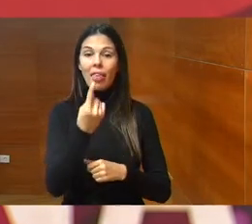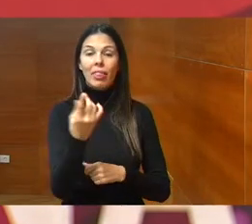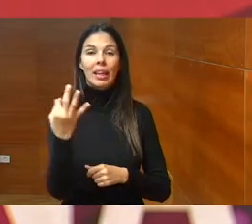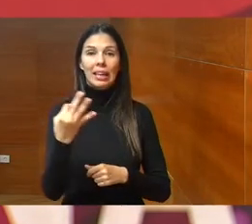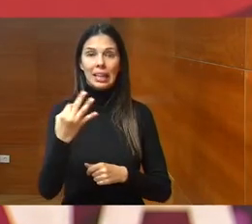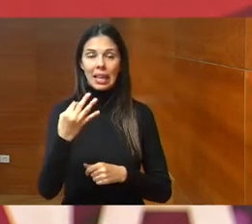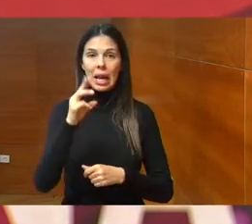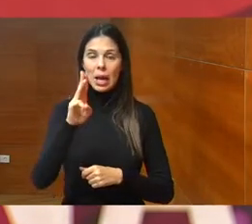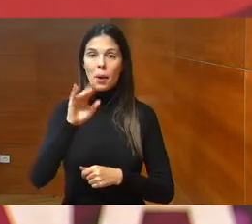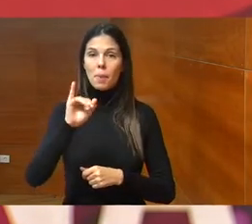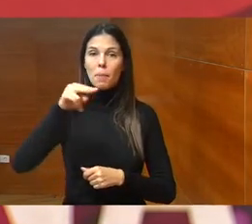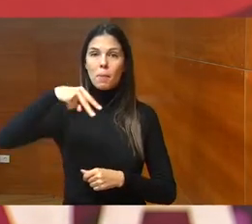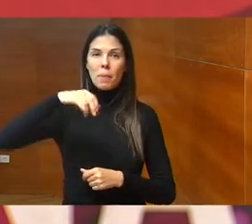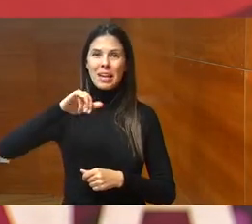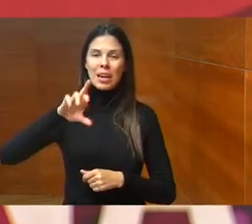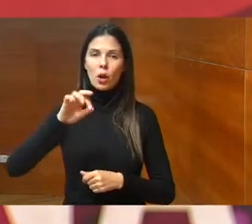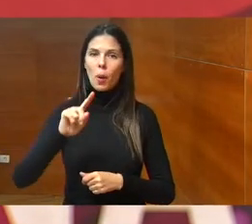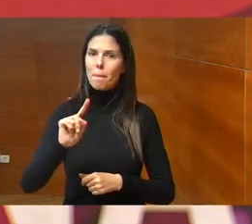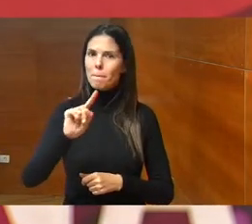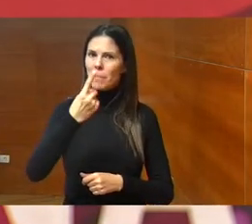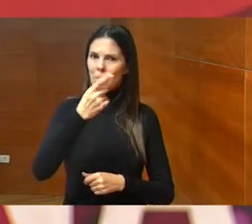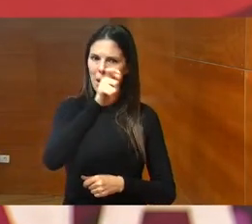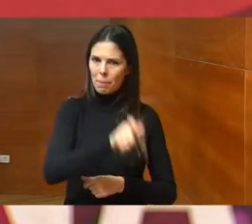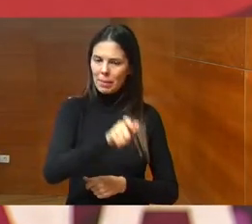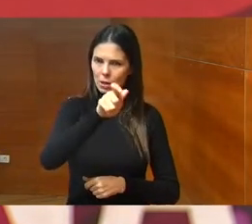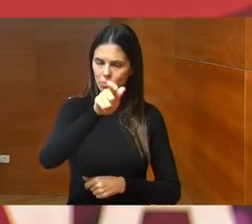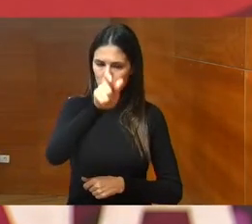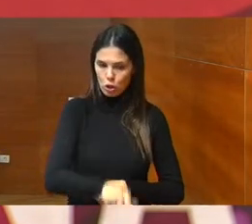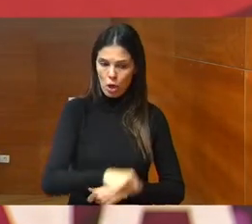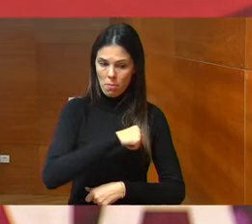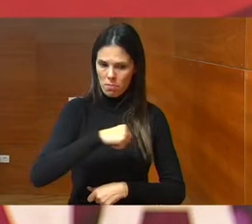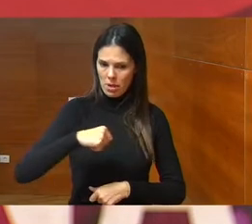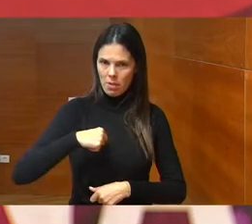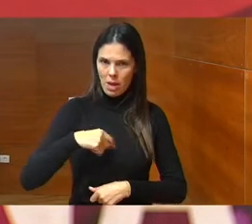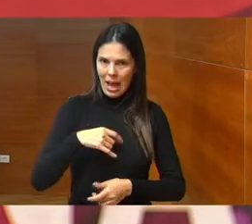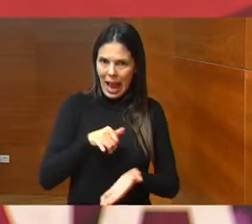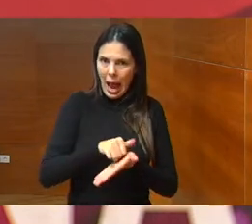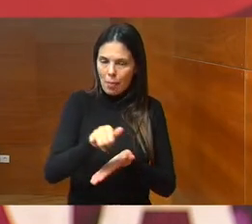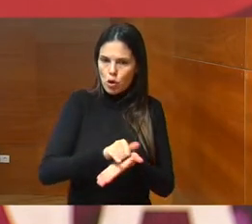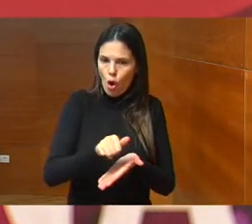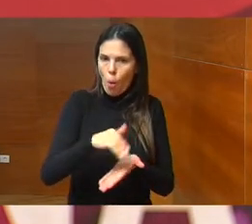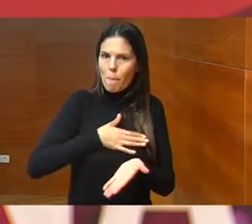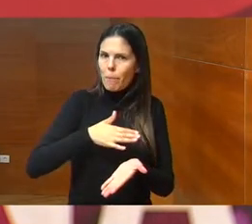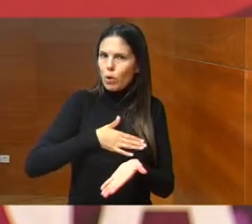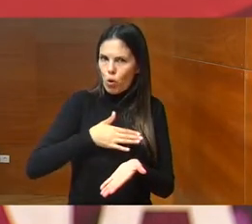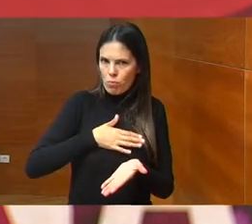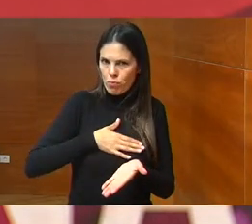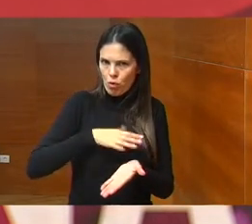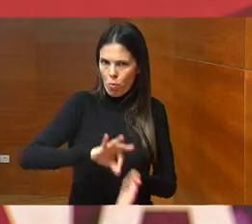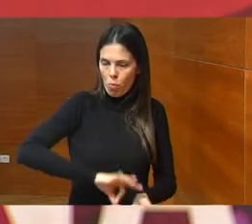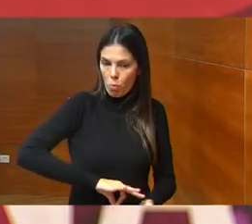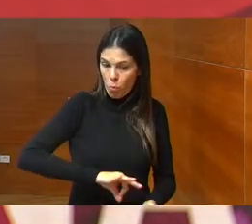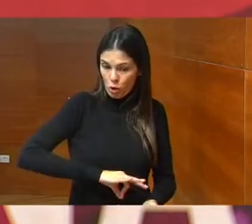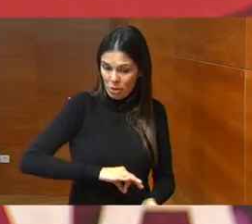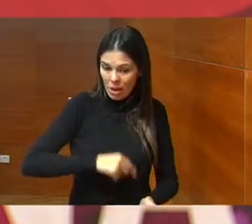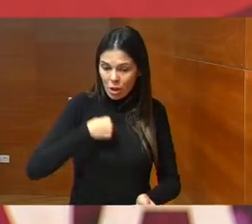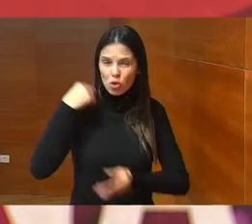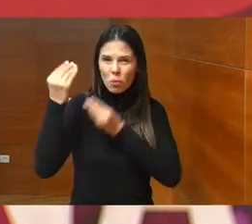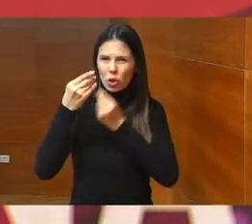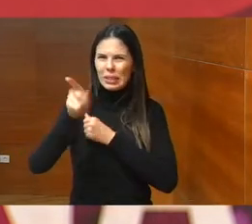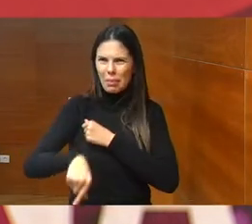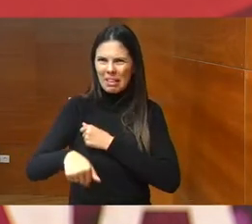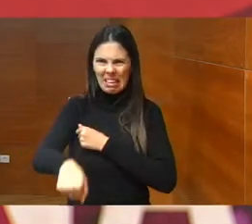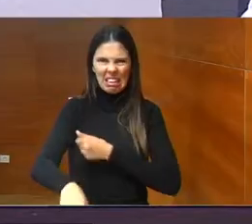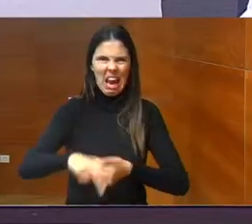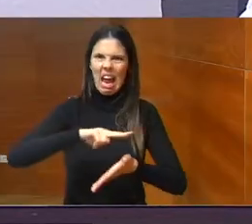piñeiro fue yo primer particular entero un avión propio en pontevedra he pensoe que también en